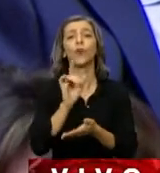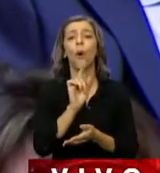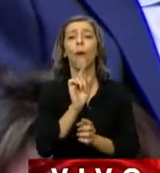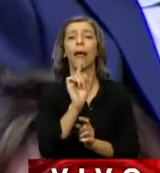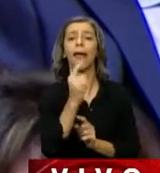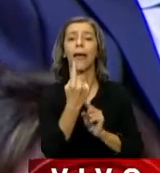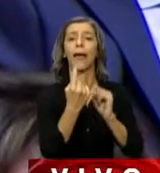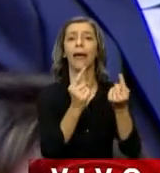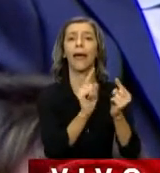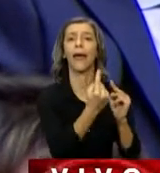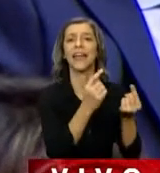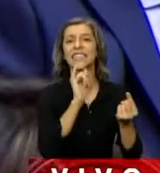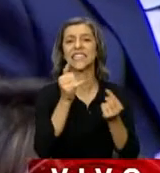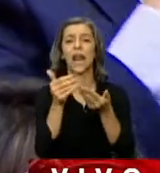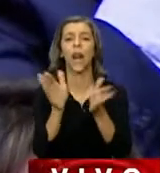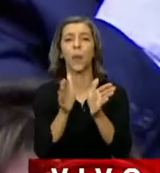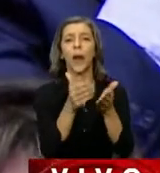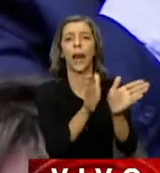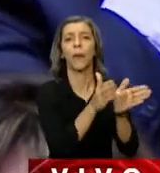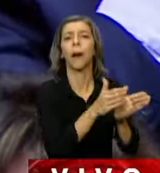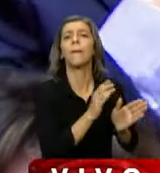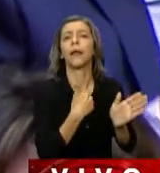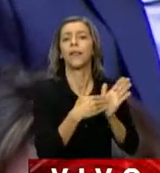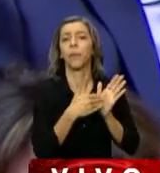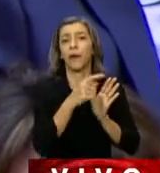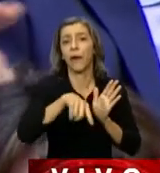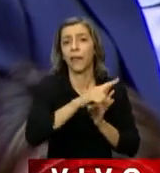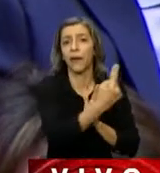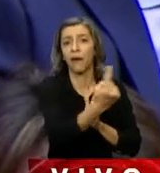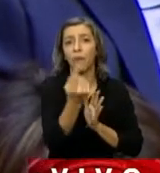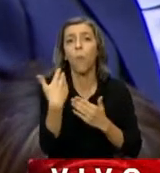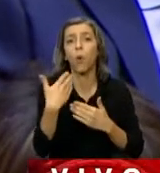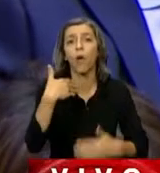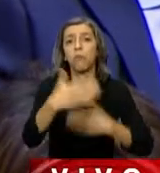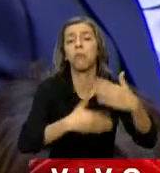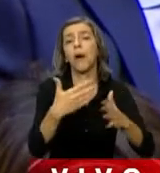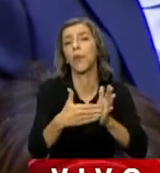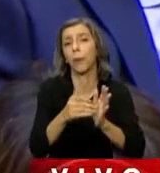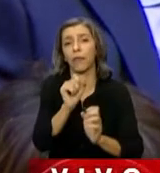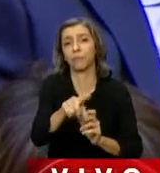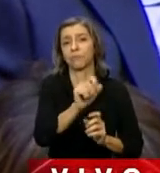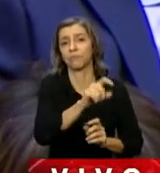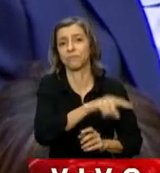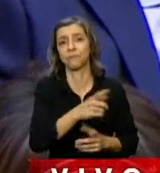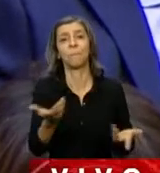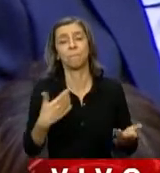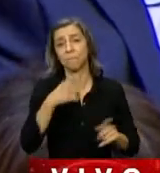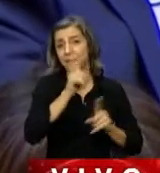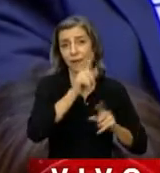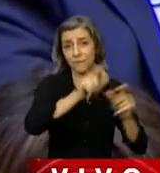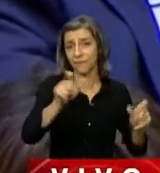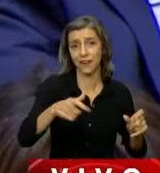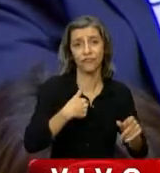de cada individuo de llegar hasta donde puede de acuerdo a sus propios recursos. Y en ese camino, quienes no tienen recursos, no